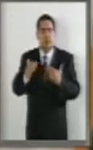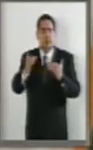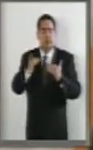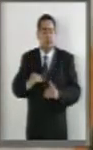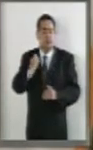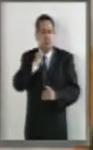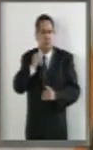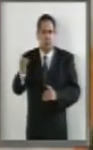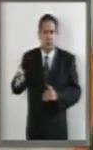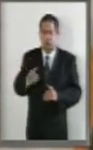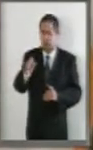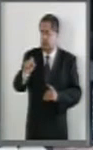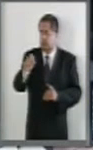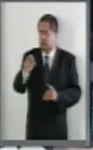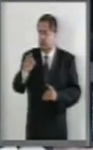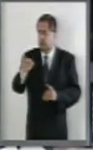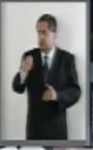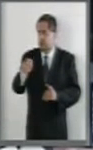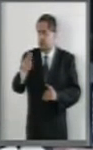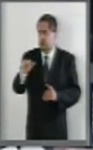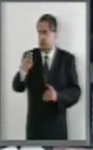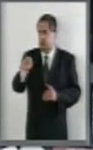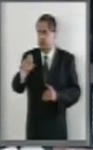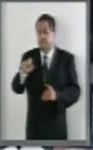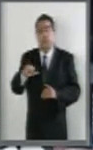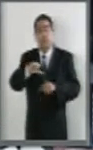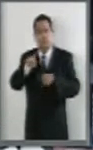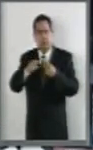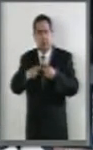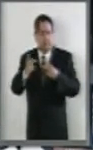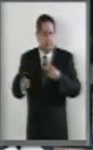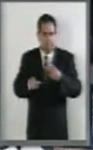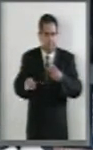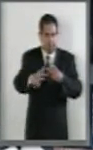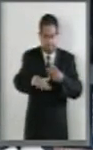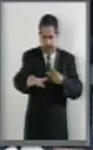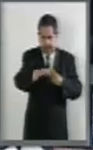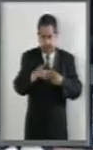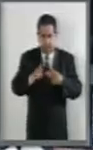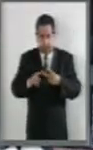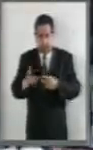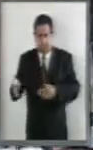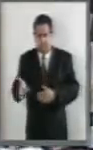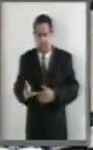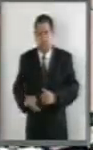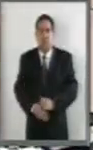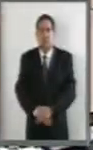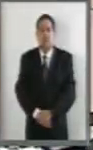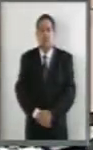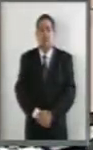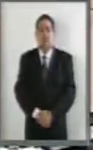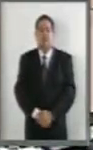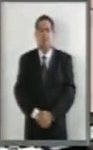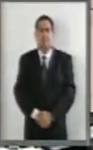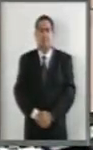La palabra al senador Sofío Ramírez y después de ello preguntaré si el tema está suficientemente discutido.